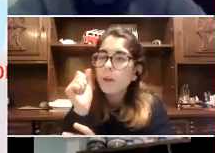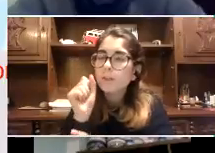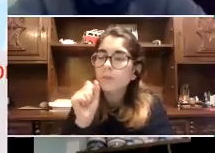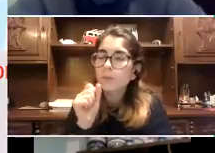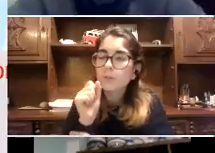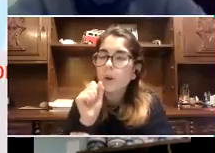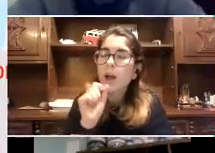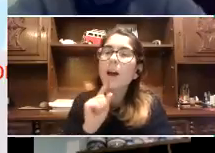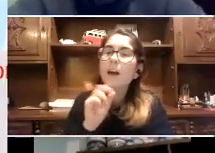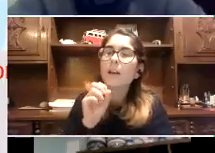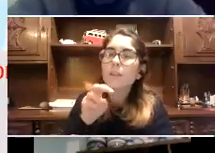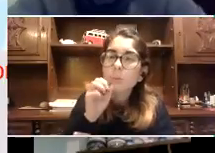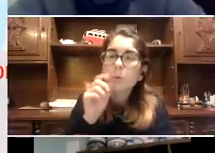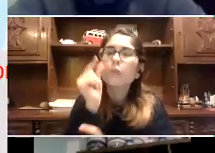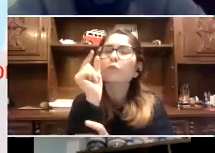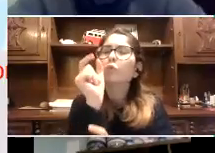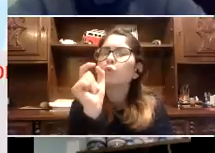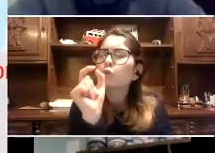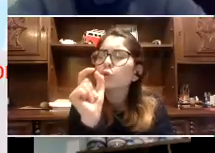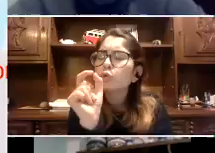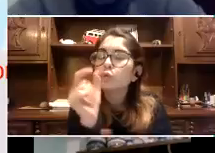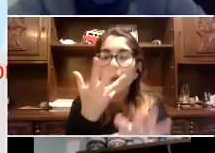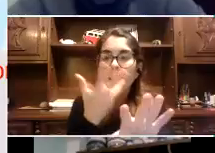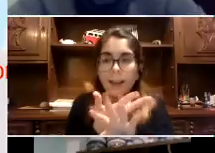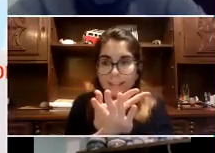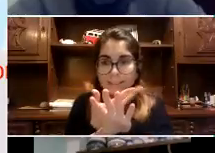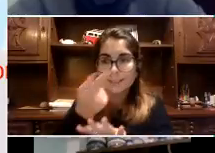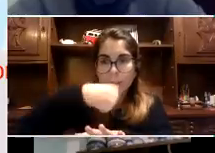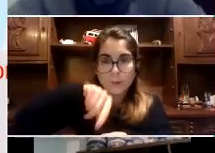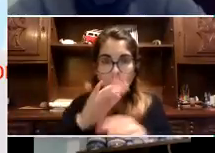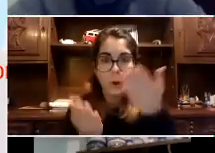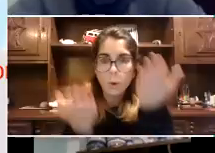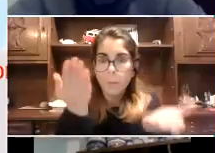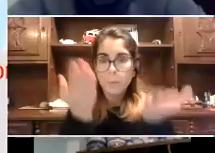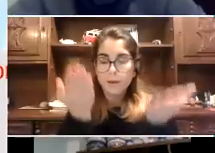los átomos en esta escala de comparación.